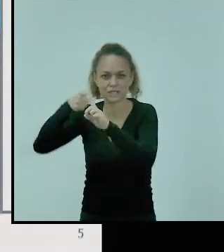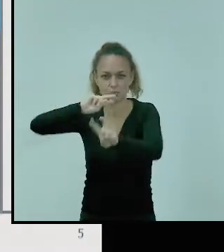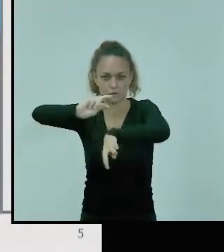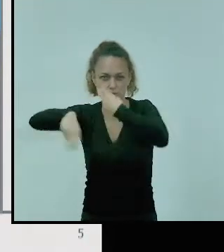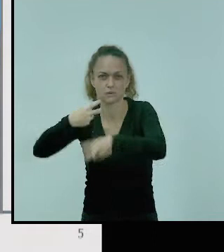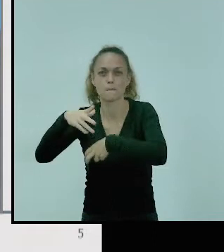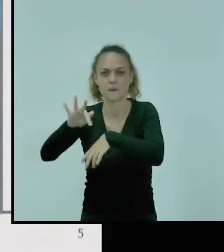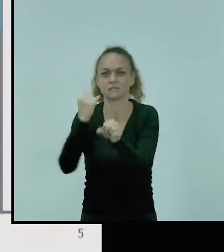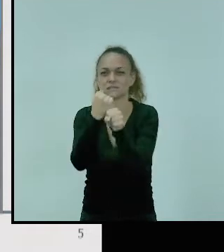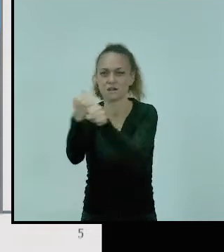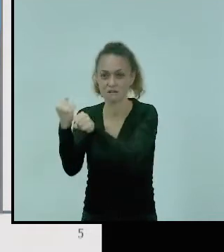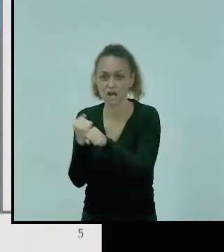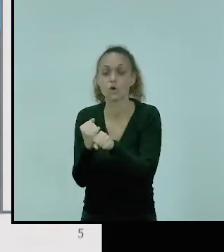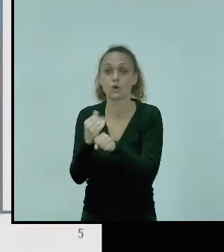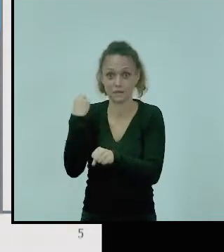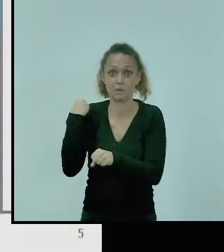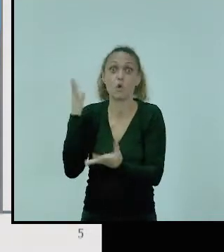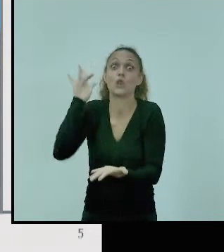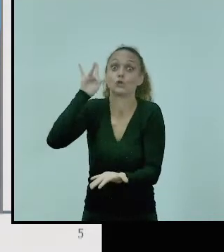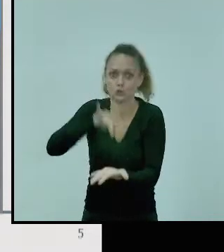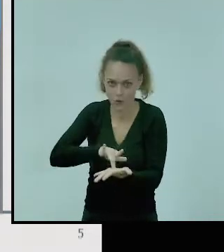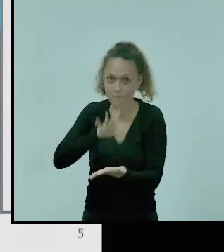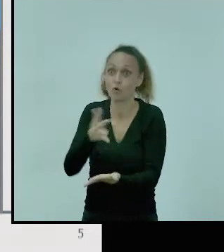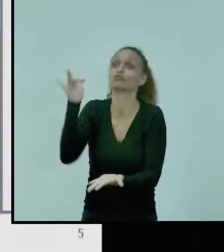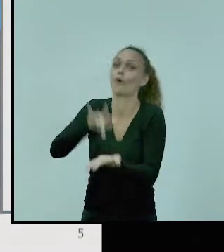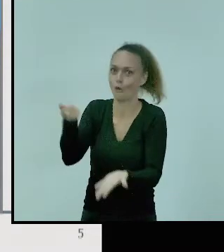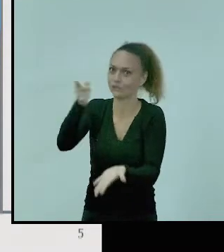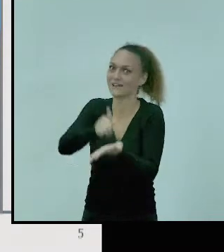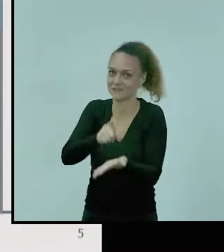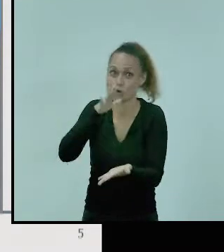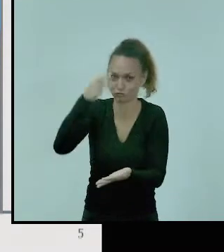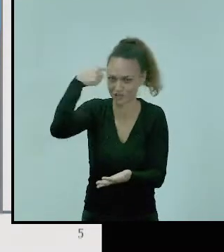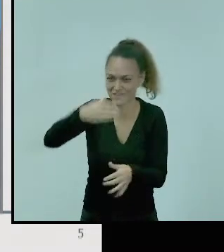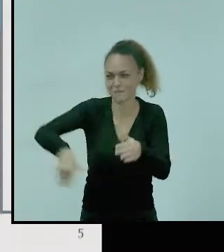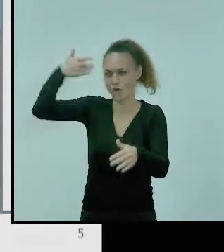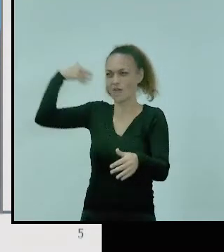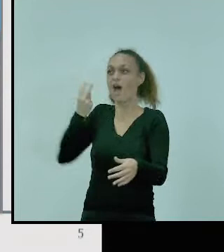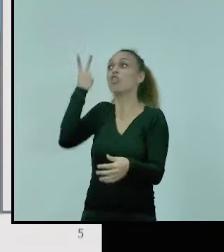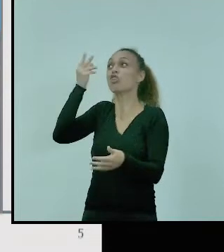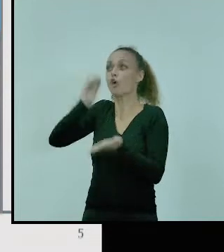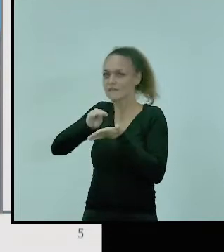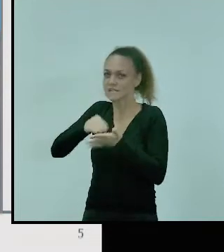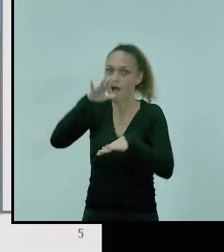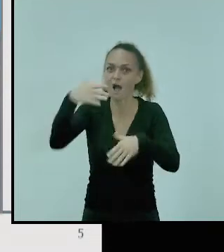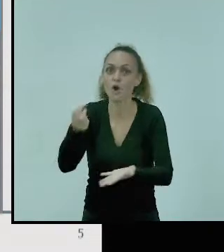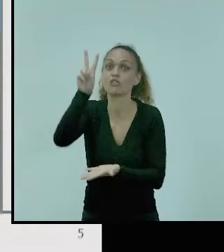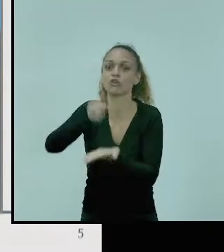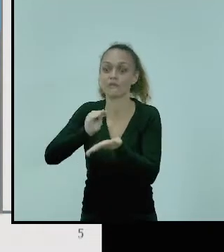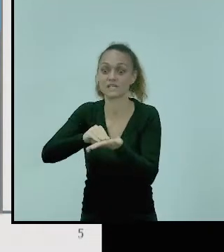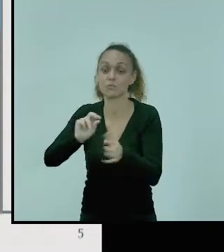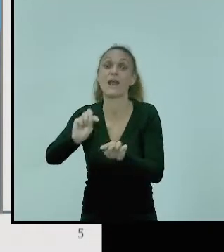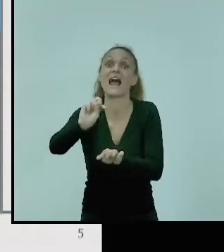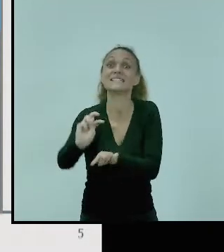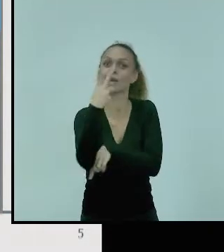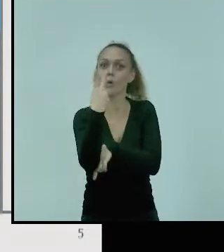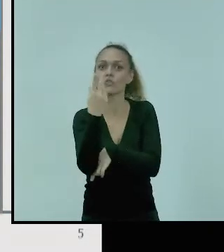que cuando vino, porque vino ese segundo terremoto, porque ya sabíamos que era un fenómeno repetido, no se produjeran víctimas.